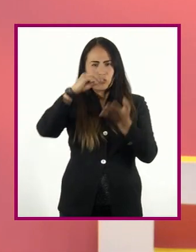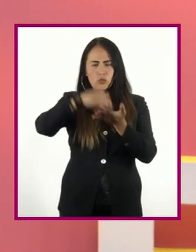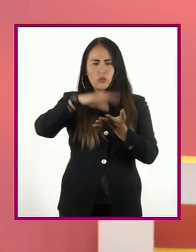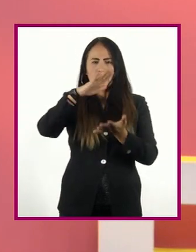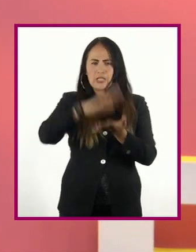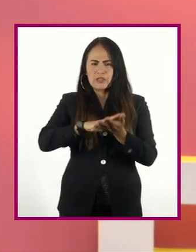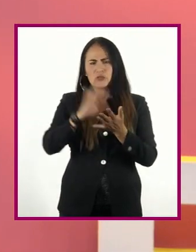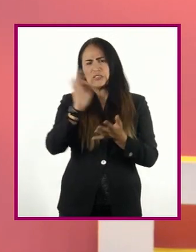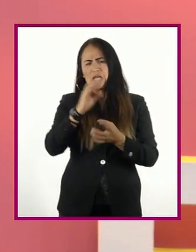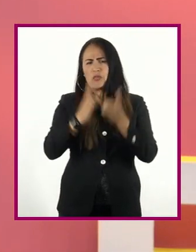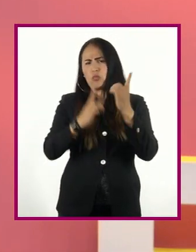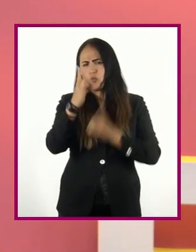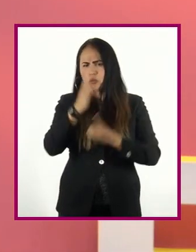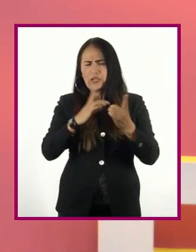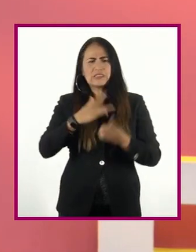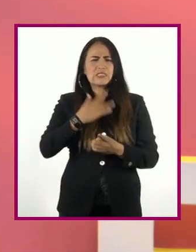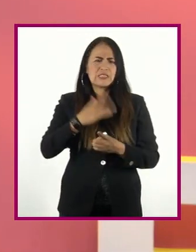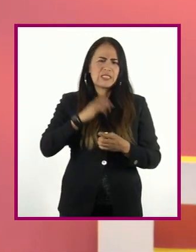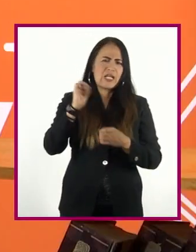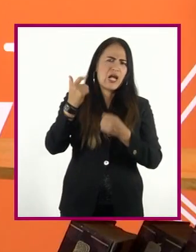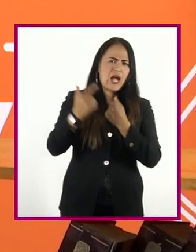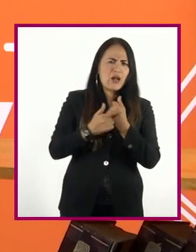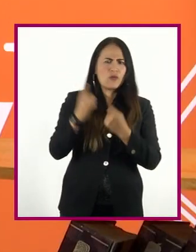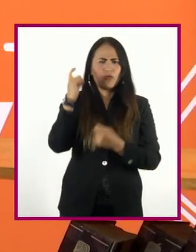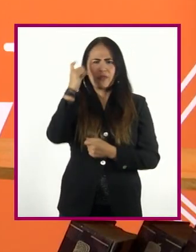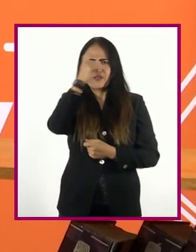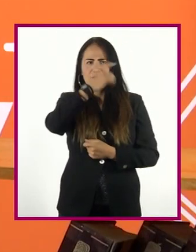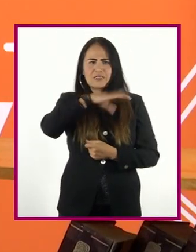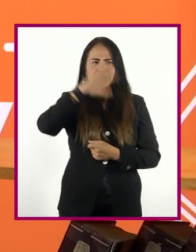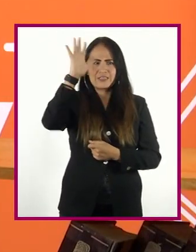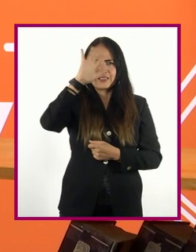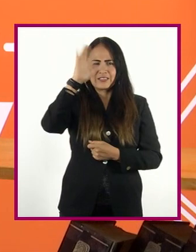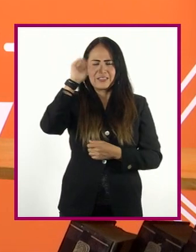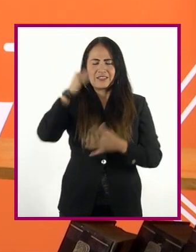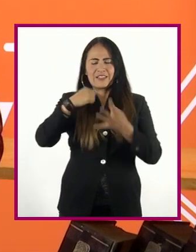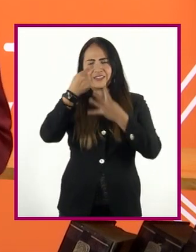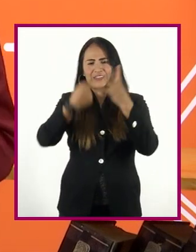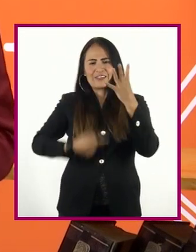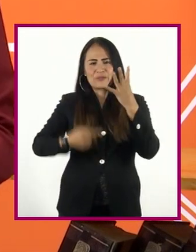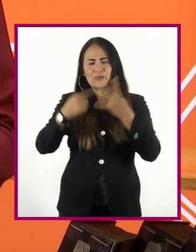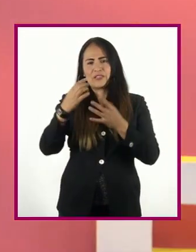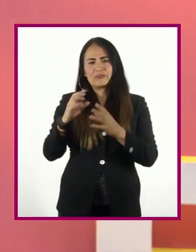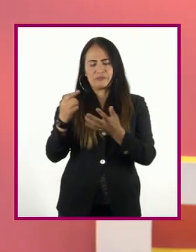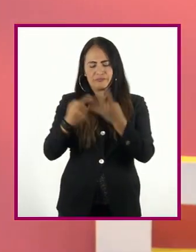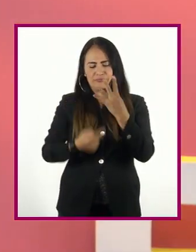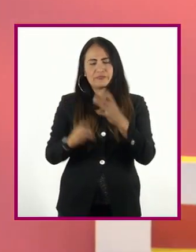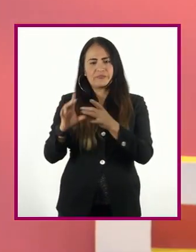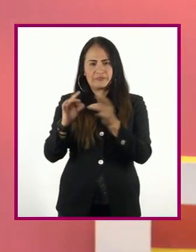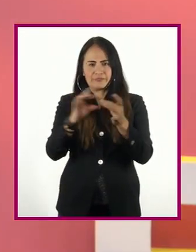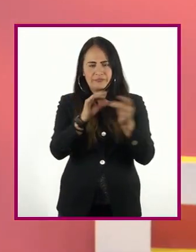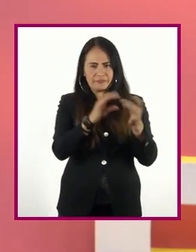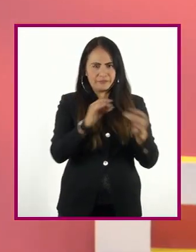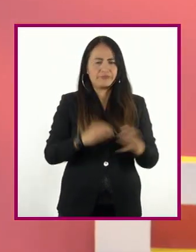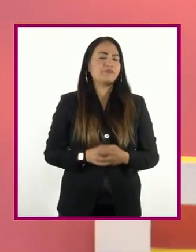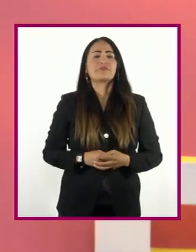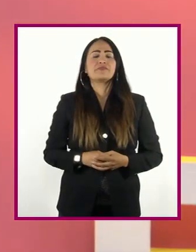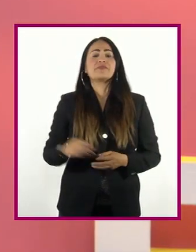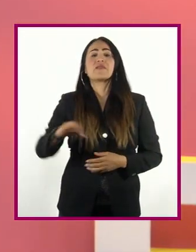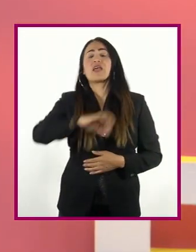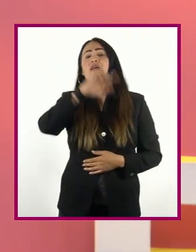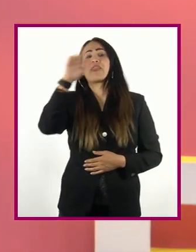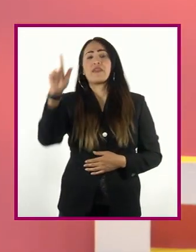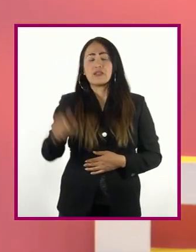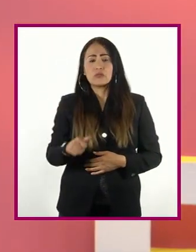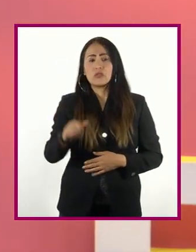de las dudas, inquietudes o dificultades que surjan al resolver los planteamientos, pues muchas de estas las